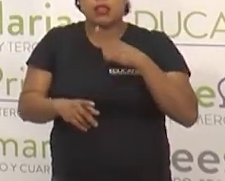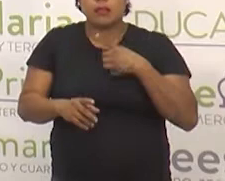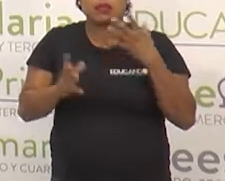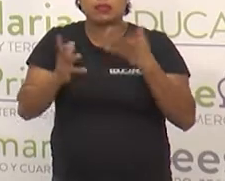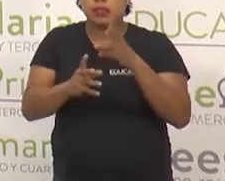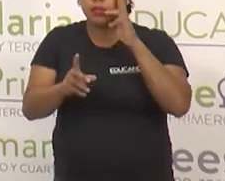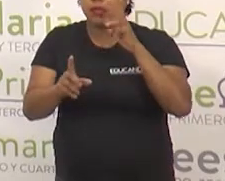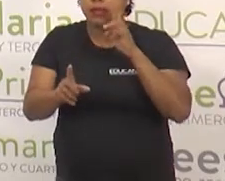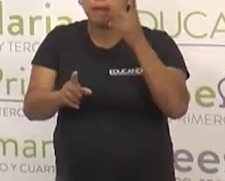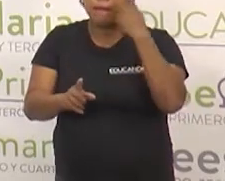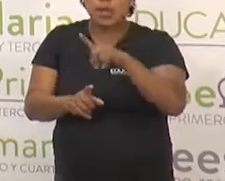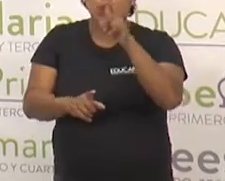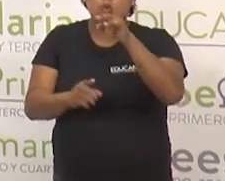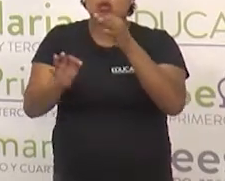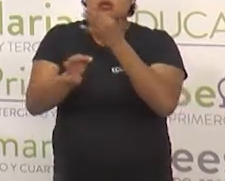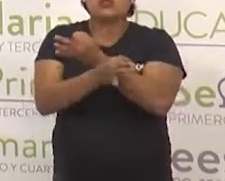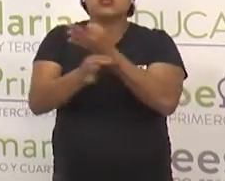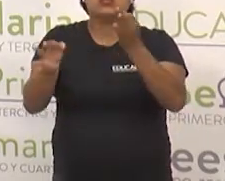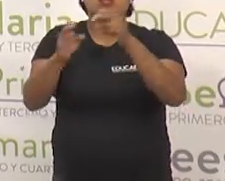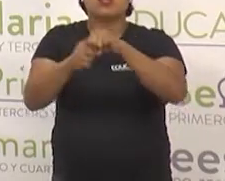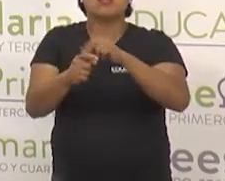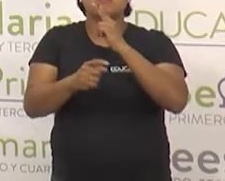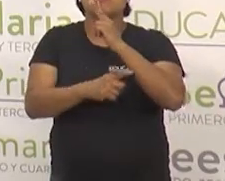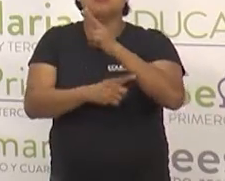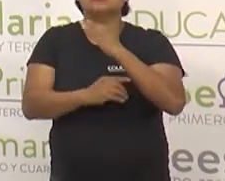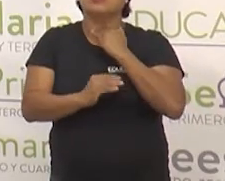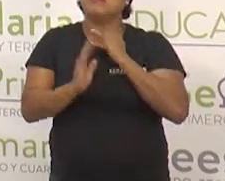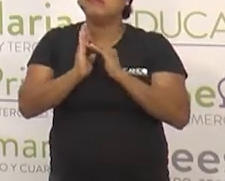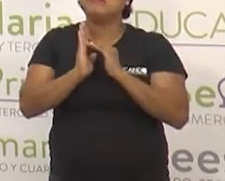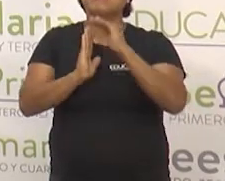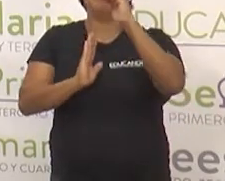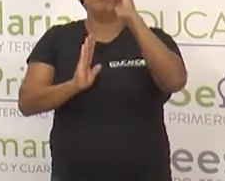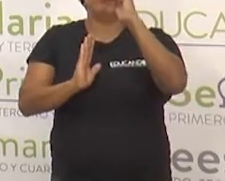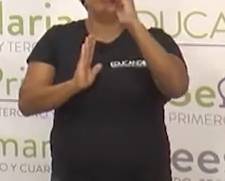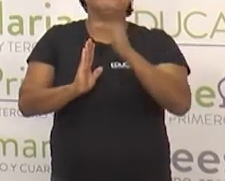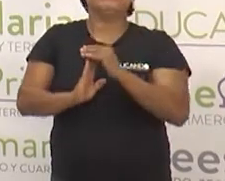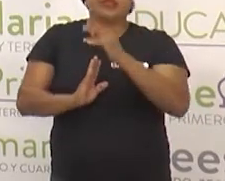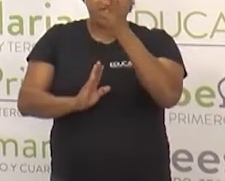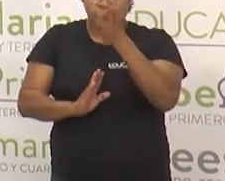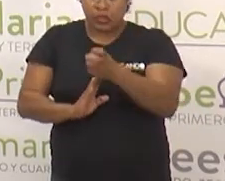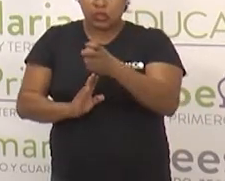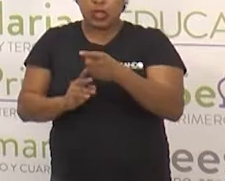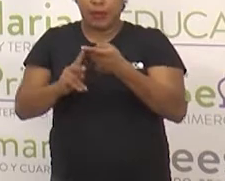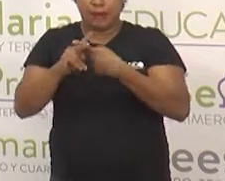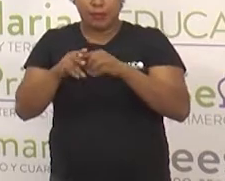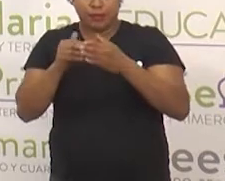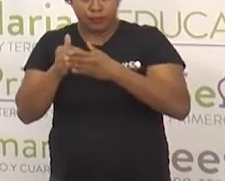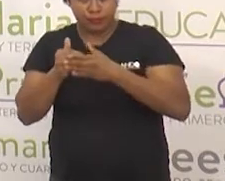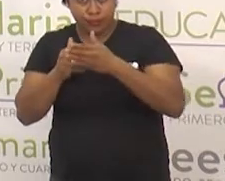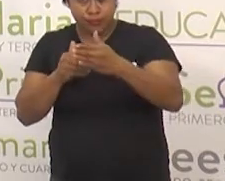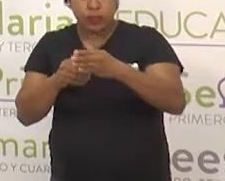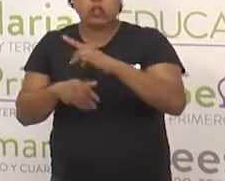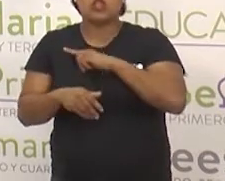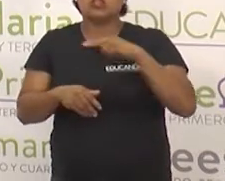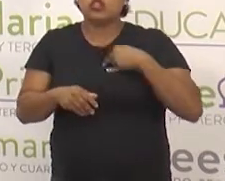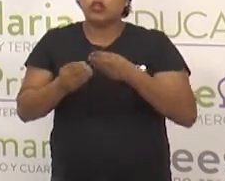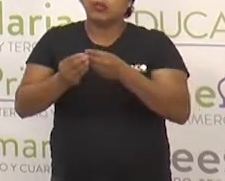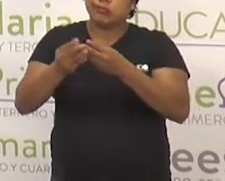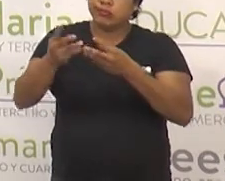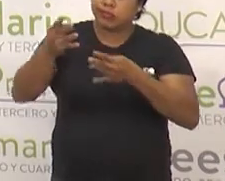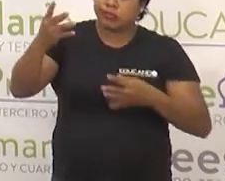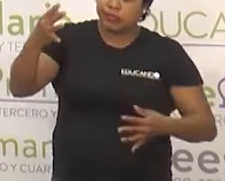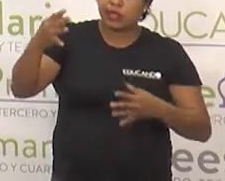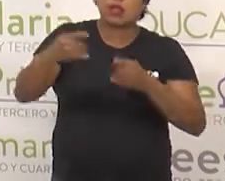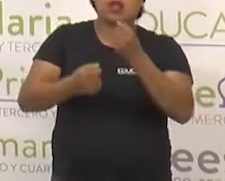considerar aspectos para una exposición en voz alta. Y a partir de esto, vamos a ir